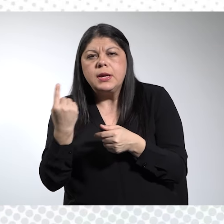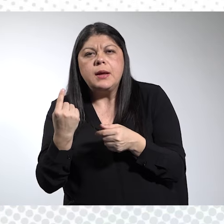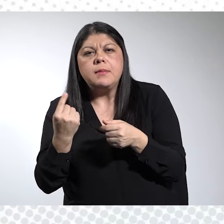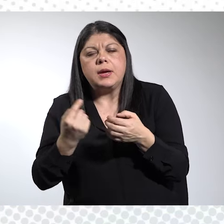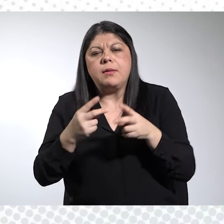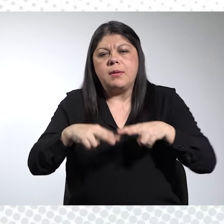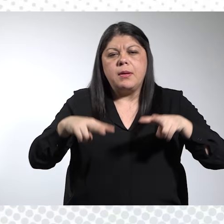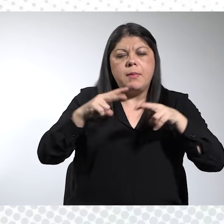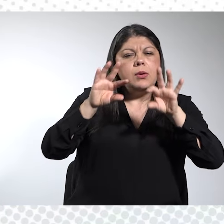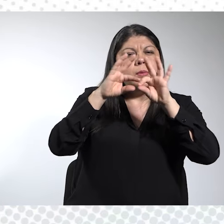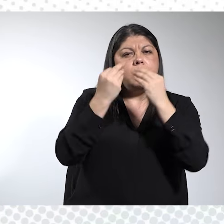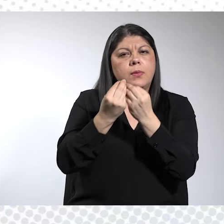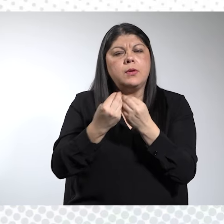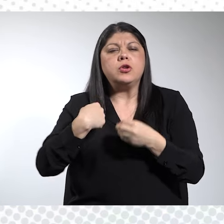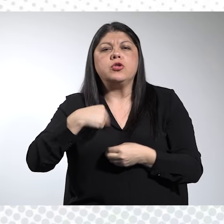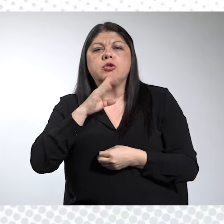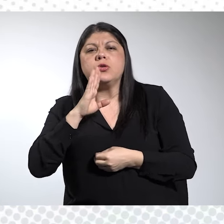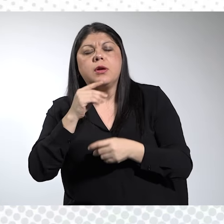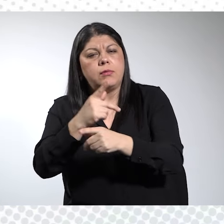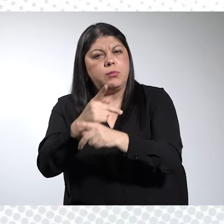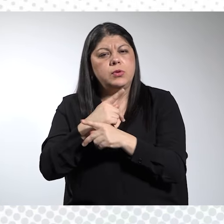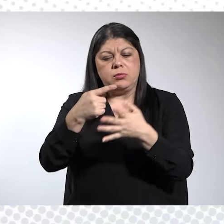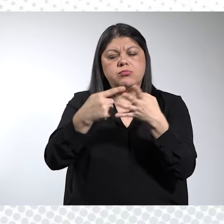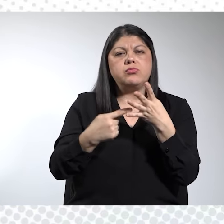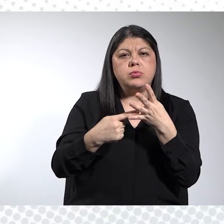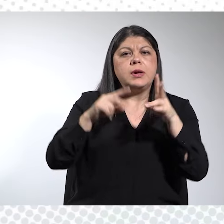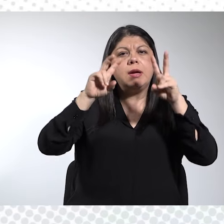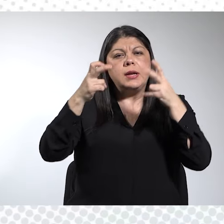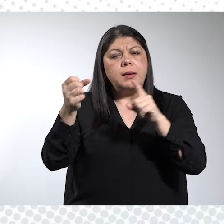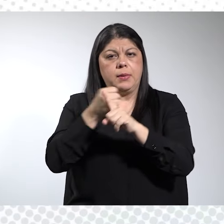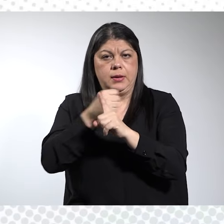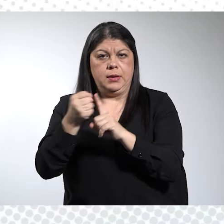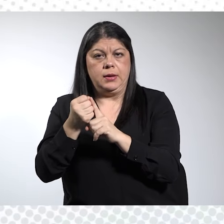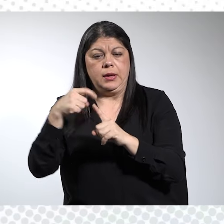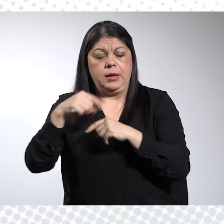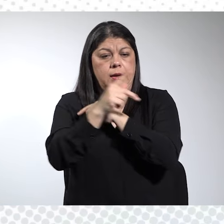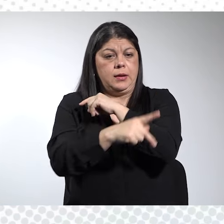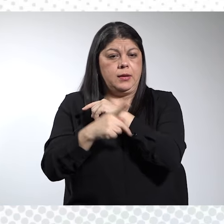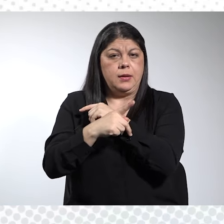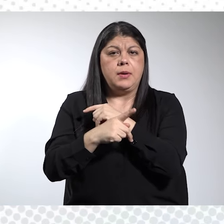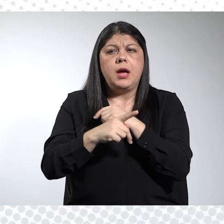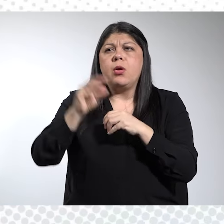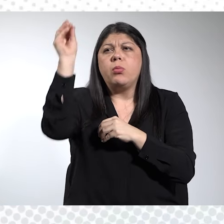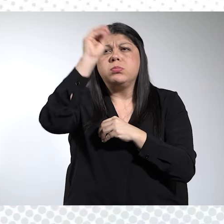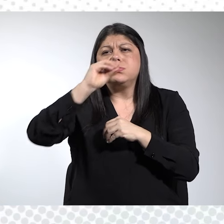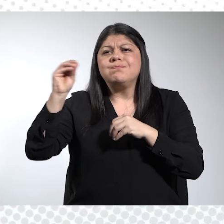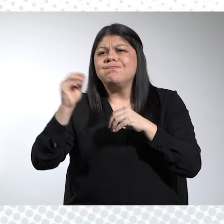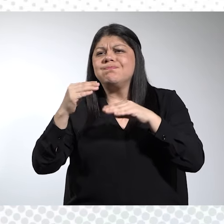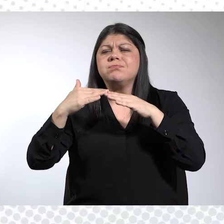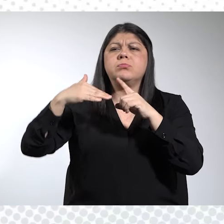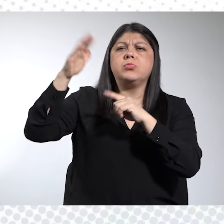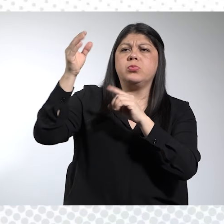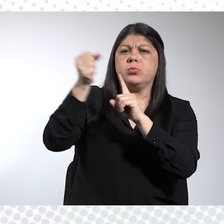los elementos y valores de las familias, hablamos de la protección sobre el tema de violencia. En este país hay altísimos